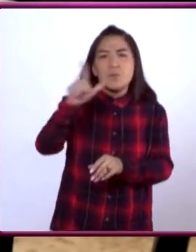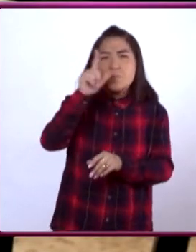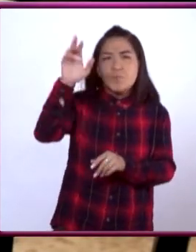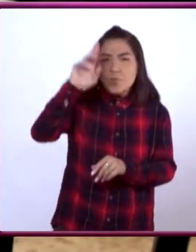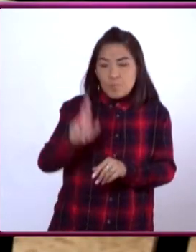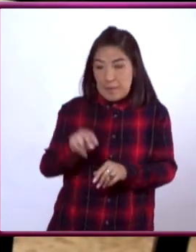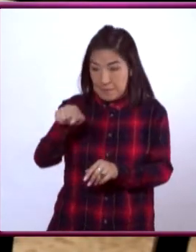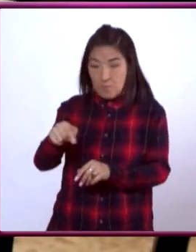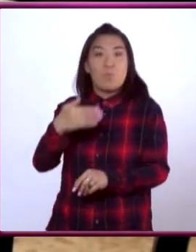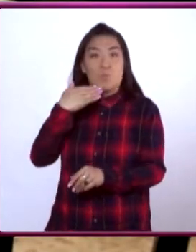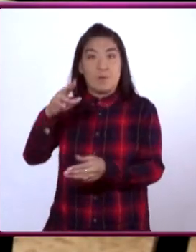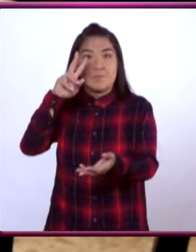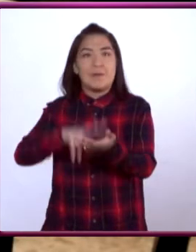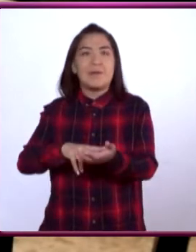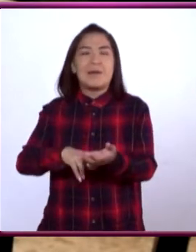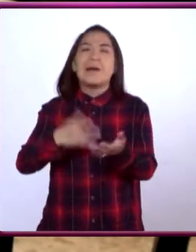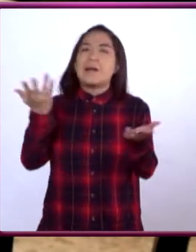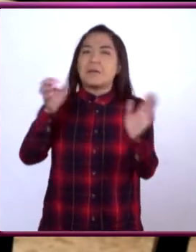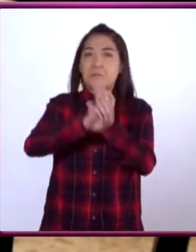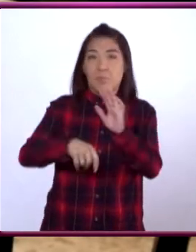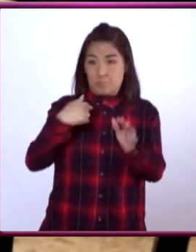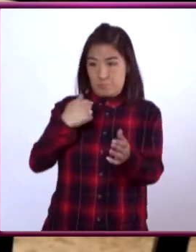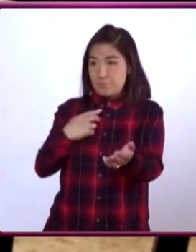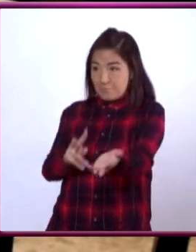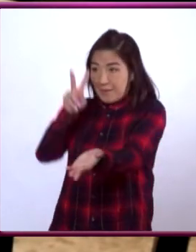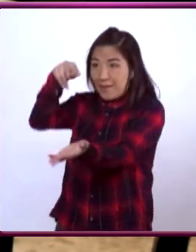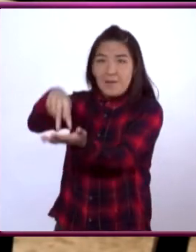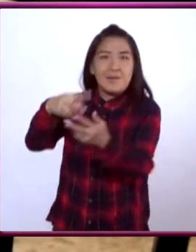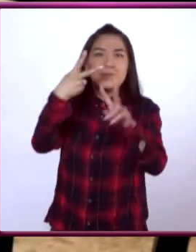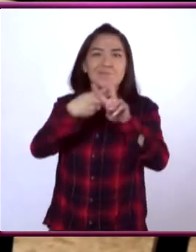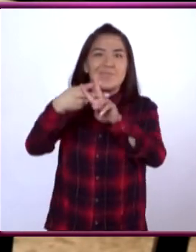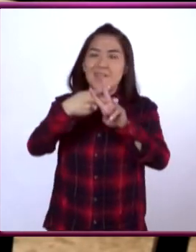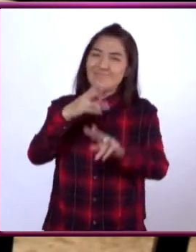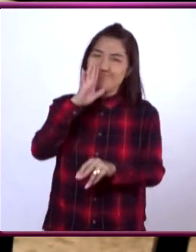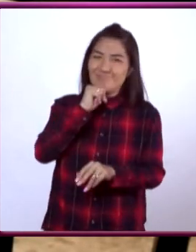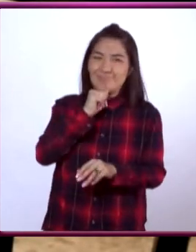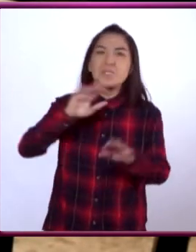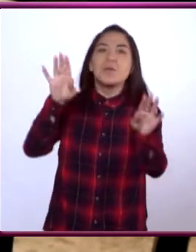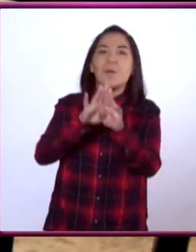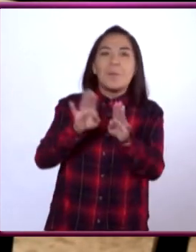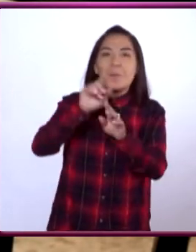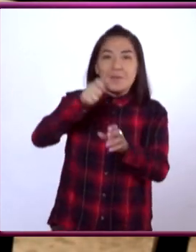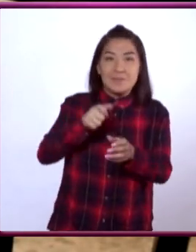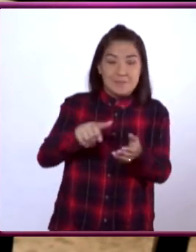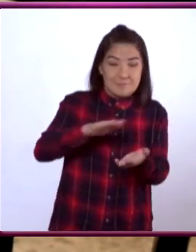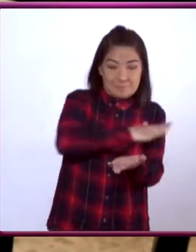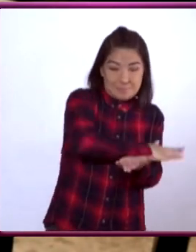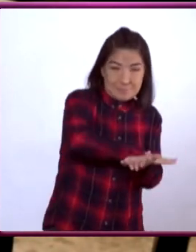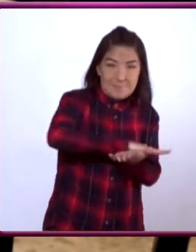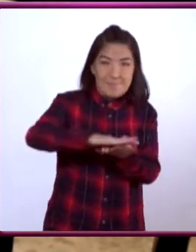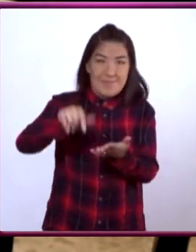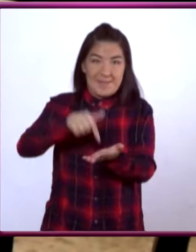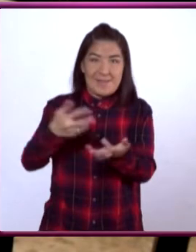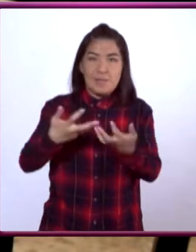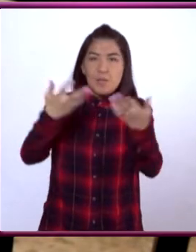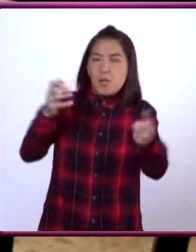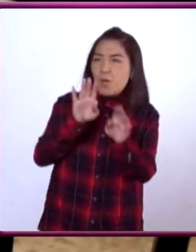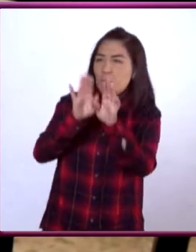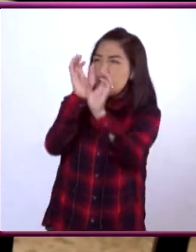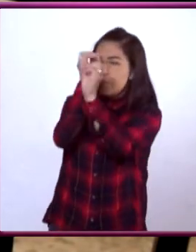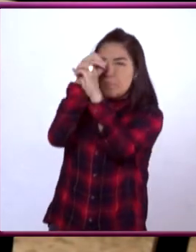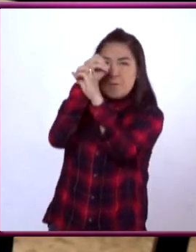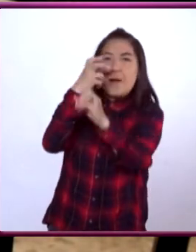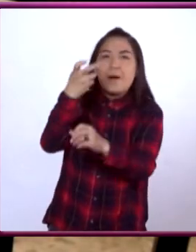es válida. Y como nosotros no nos podemos ir a parar una estrella, pues lo que hacemos es producir esa reacción a baja escala en un